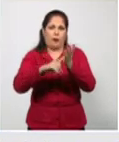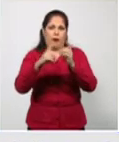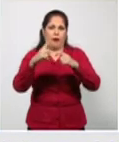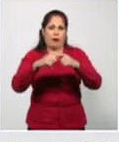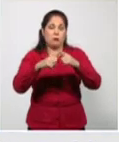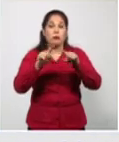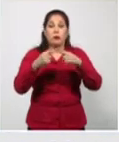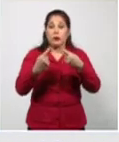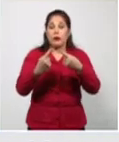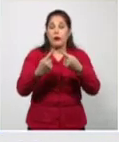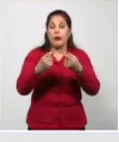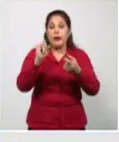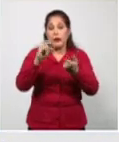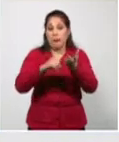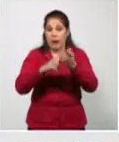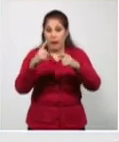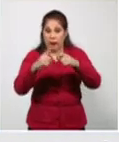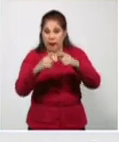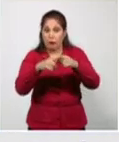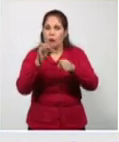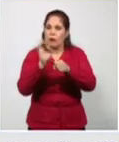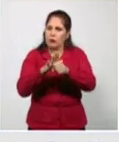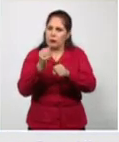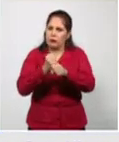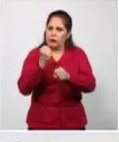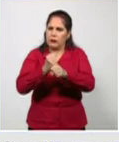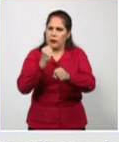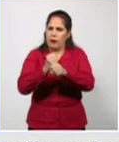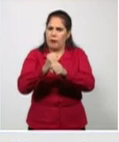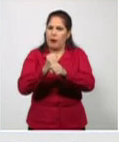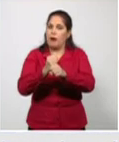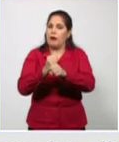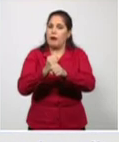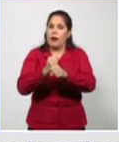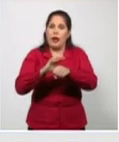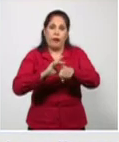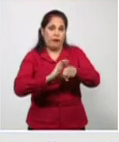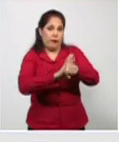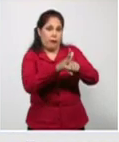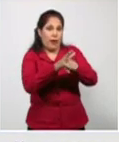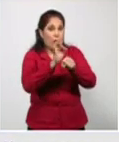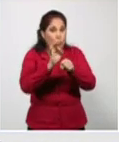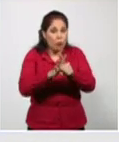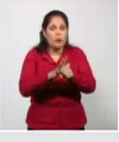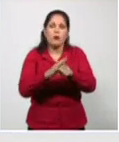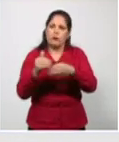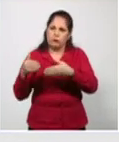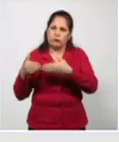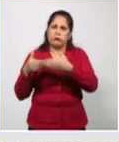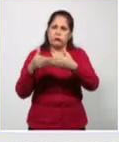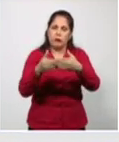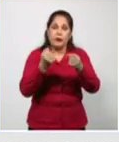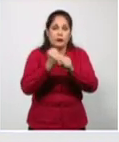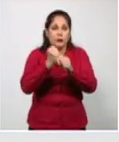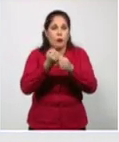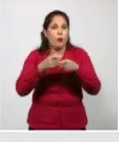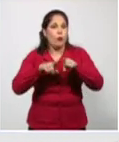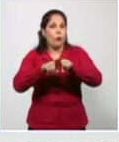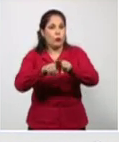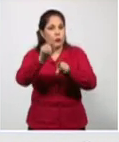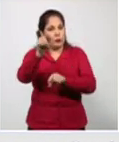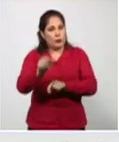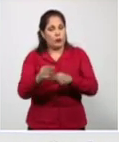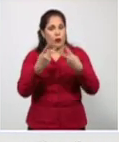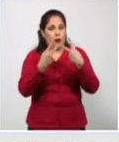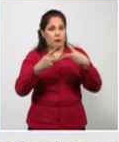trabajado desde el inicio y durante toda la vida en estos diagnósticos, pues trabajan de conjunto con el personal y